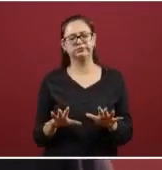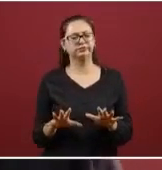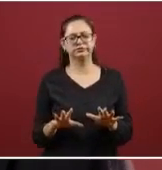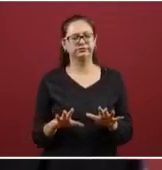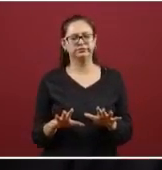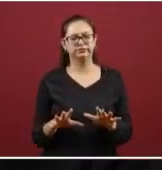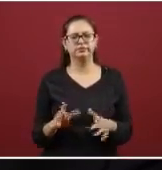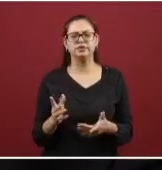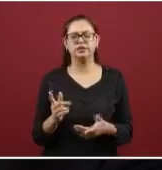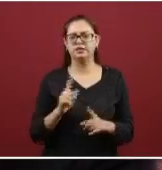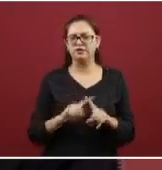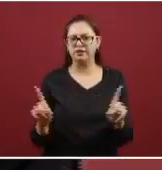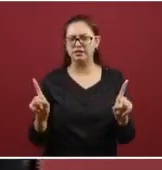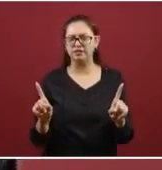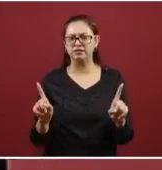sino que